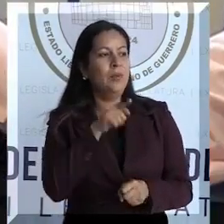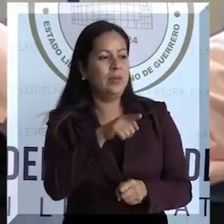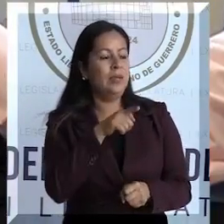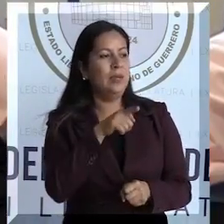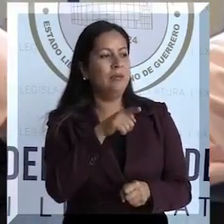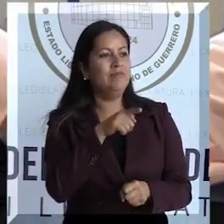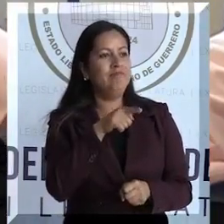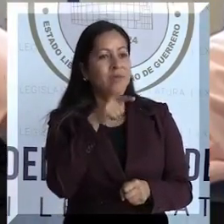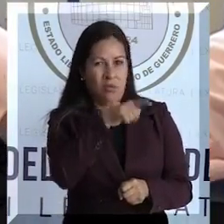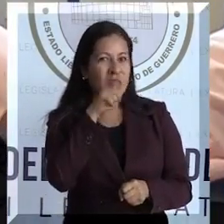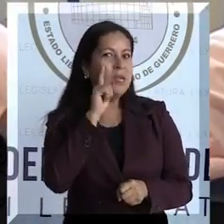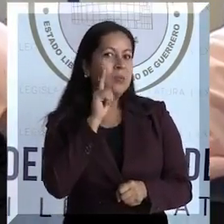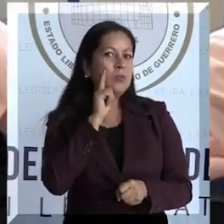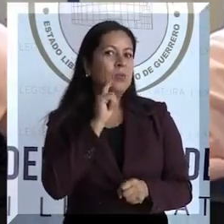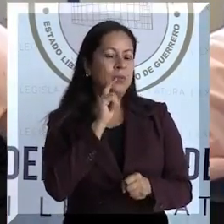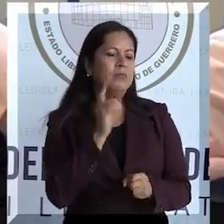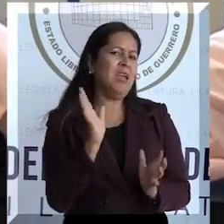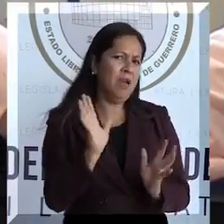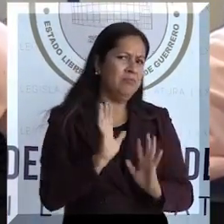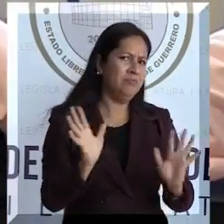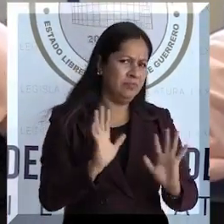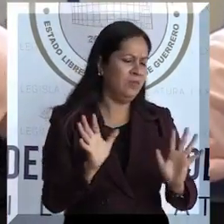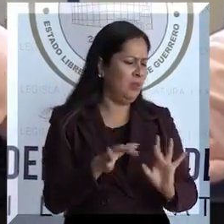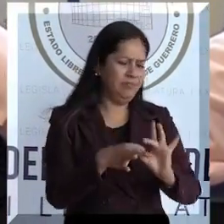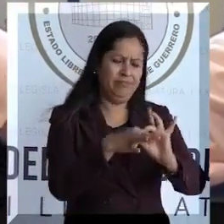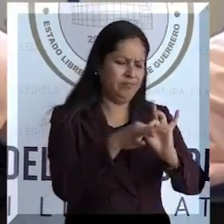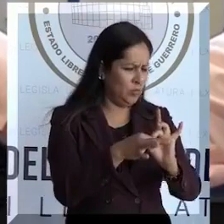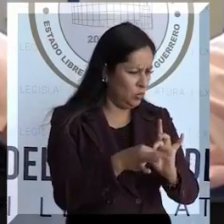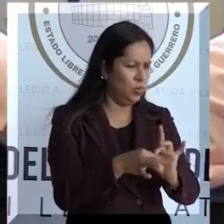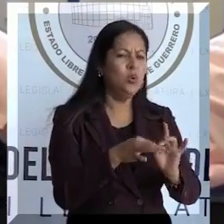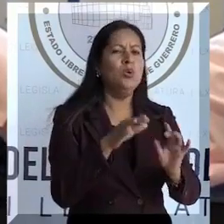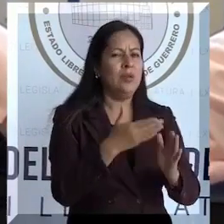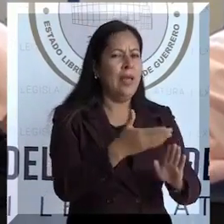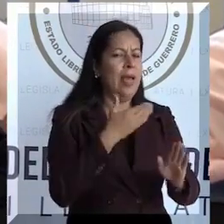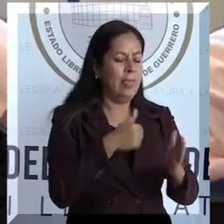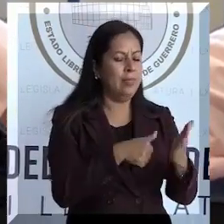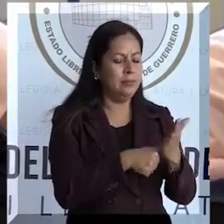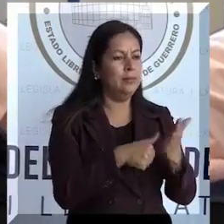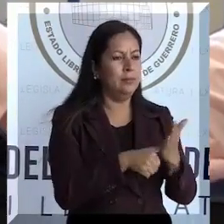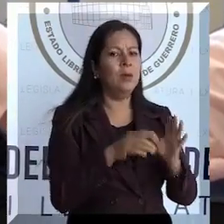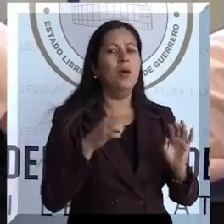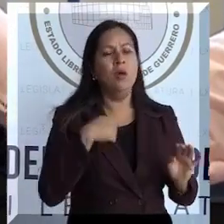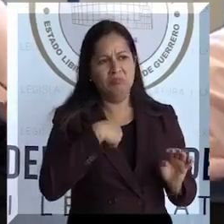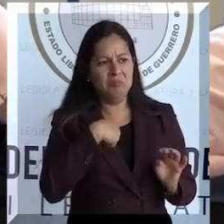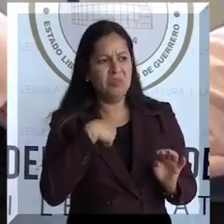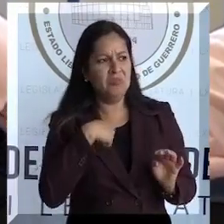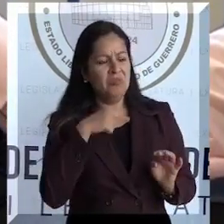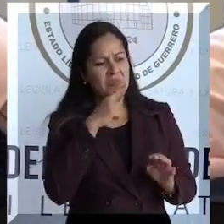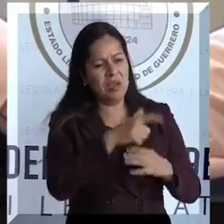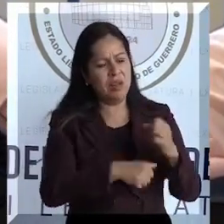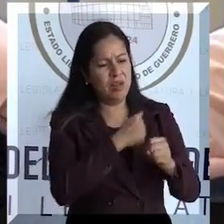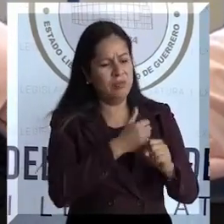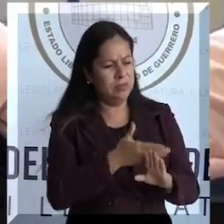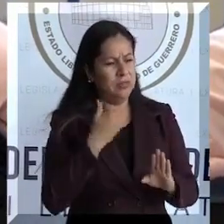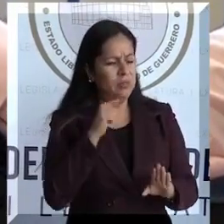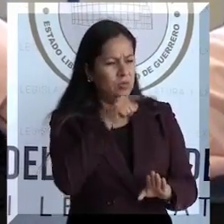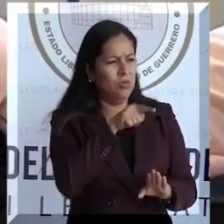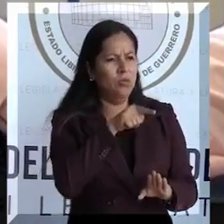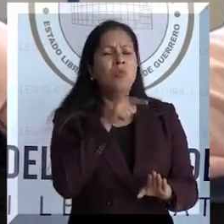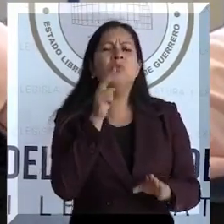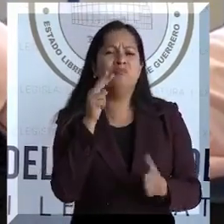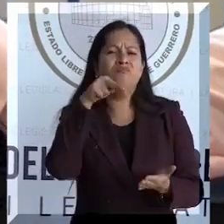ella estuvimos coordinándonos precisamente desde el registro civil. Cuando yo la fui a ver el año pasado, me acuerdo,